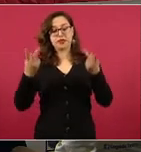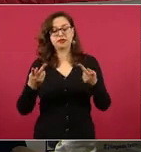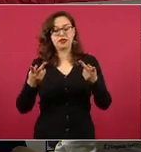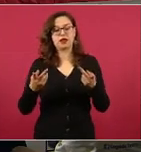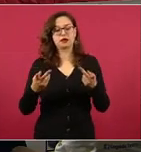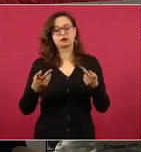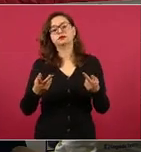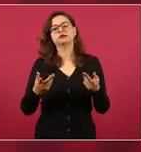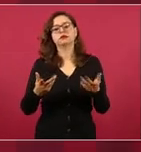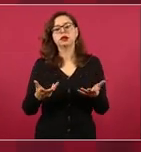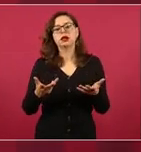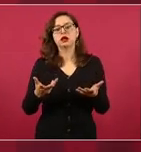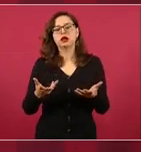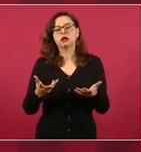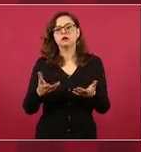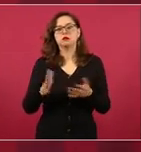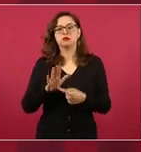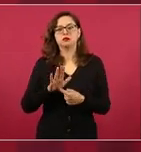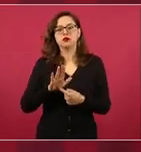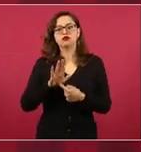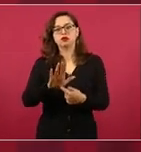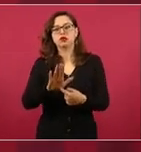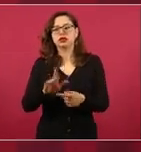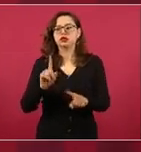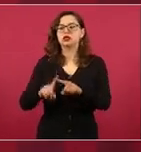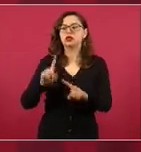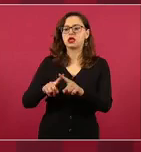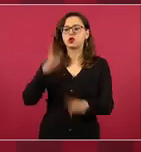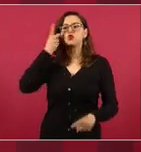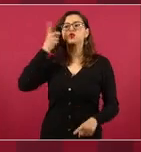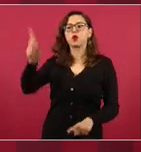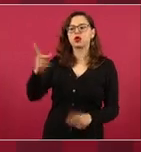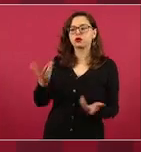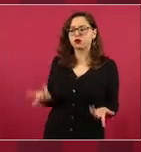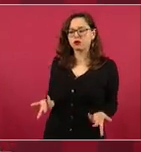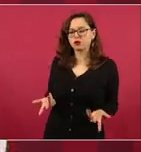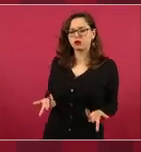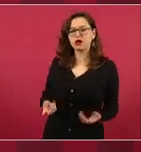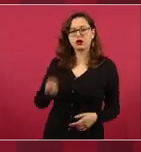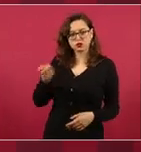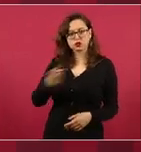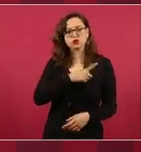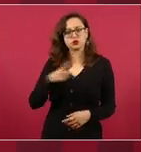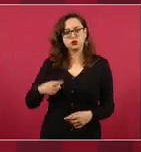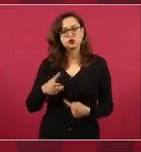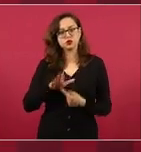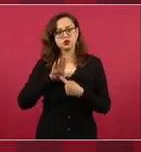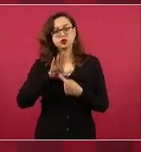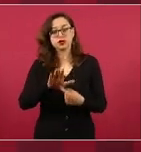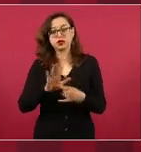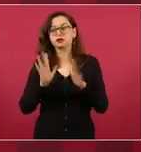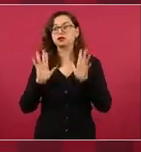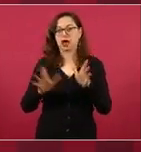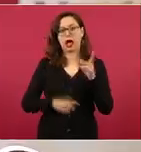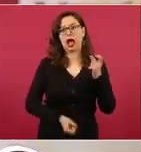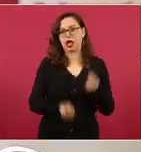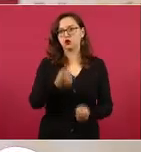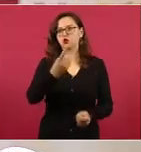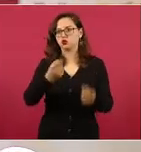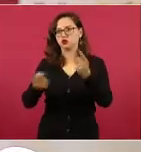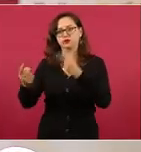de lo que está subastando y no al revés. De suerte que hemos logrado ya cancelar algunas subastas. En entrega